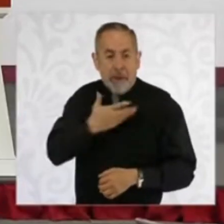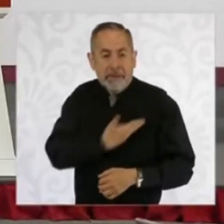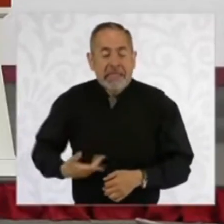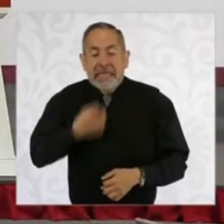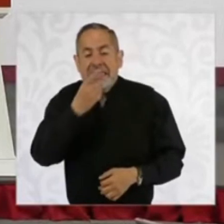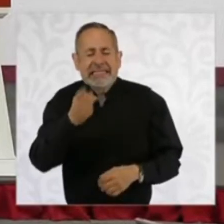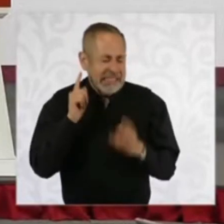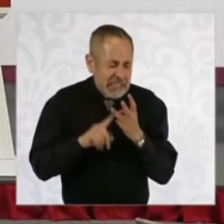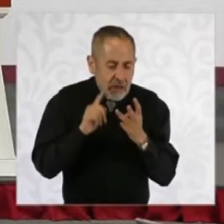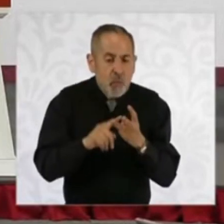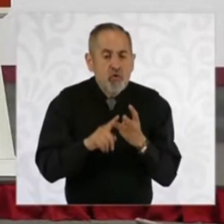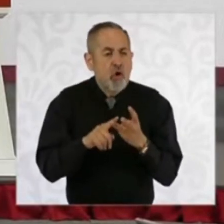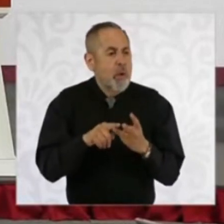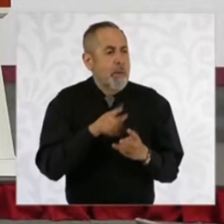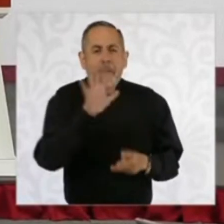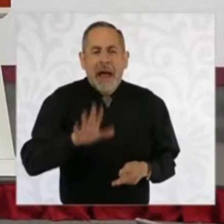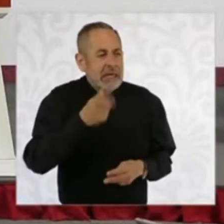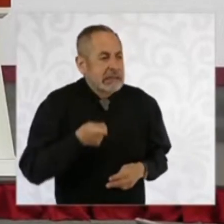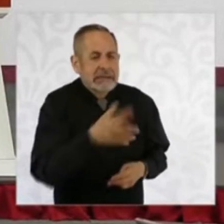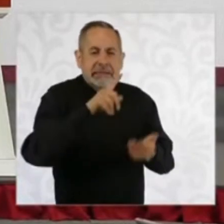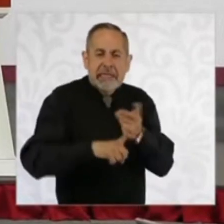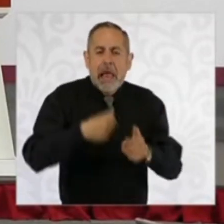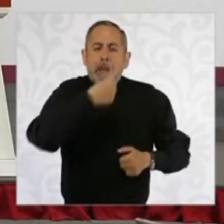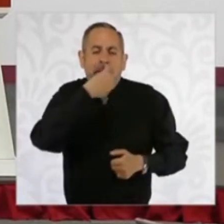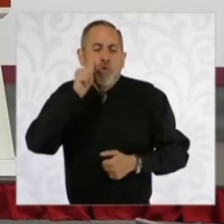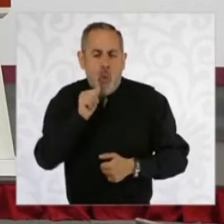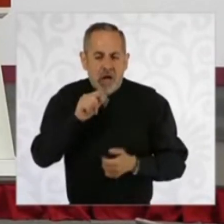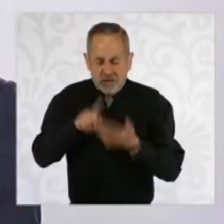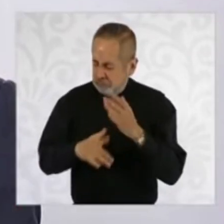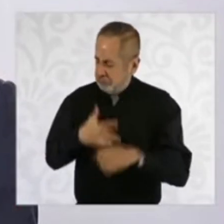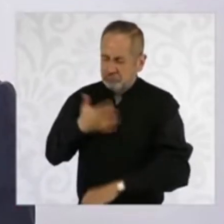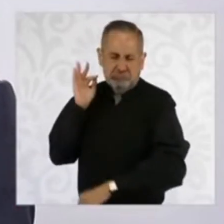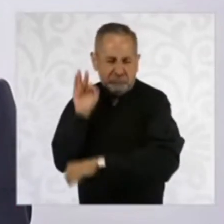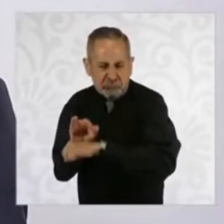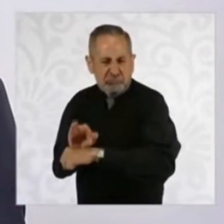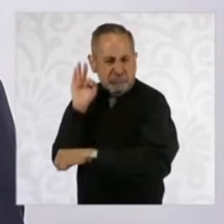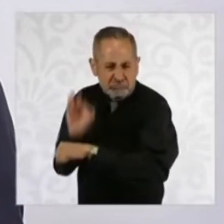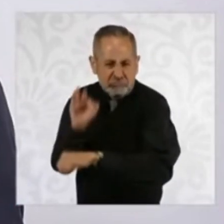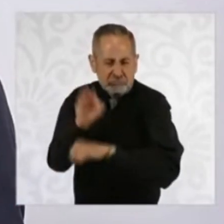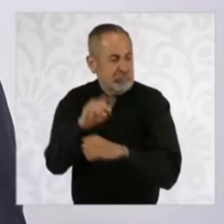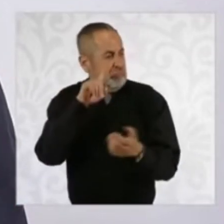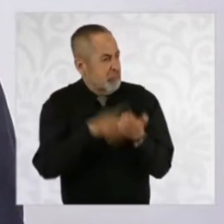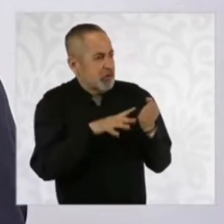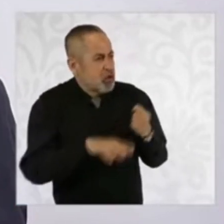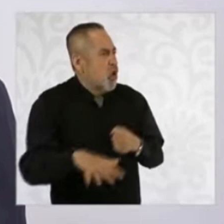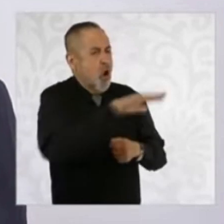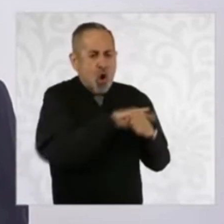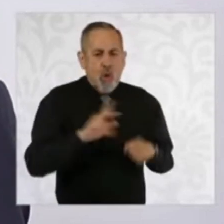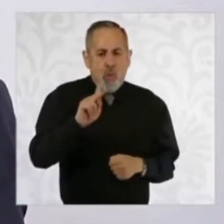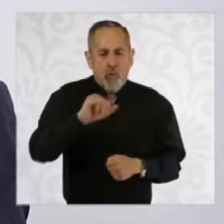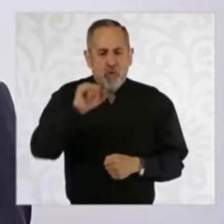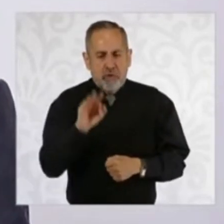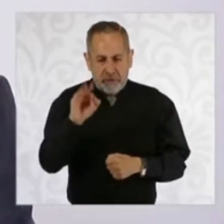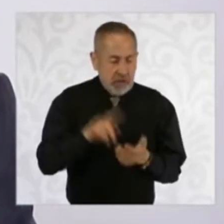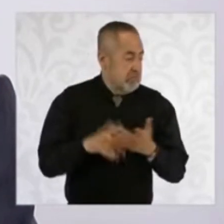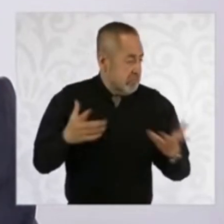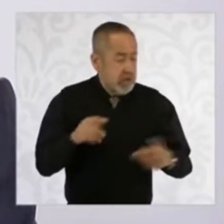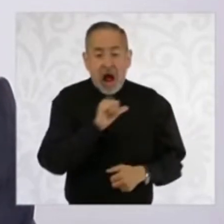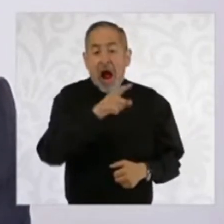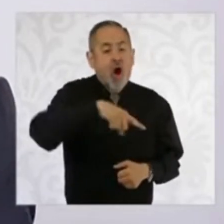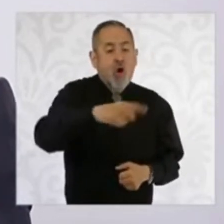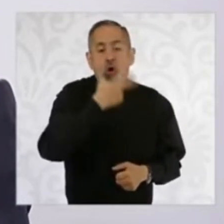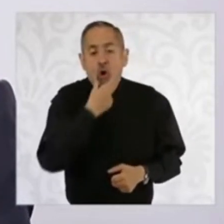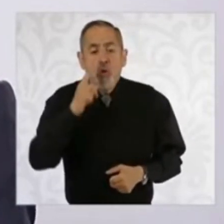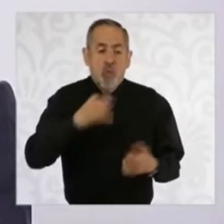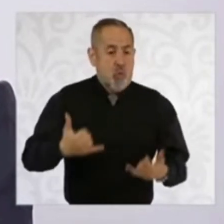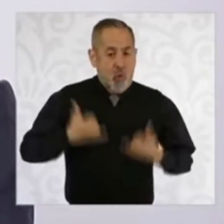Presidenta, muchos Benitos Juárez en todo el Poder Judicial y en la Suprema Corte. Que los jóvenes y las jóvenes de